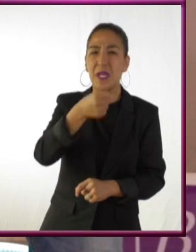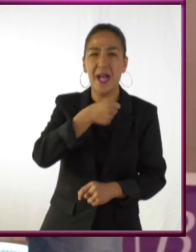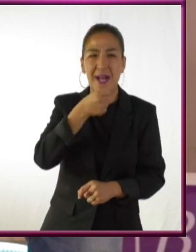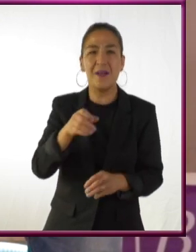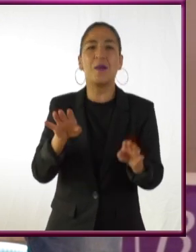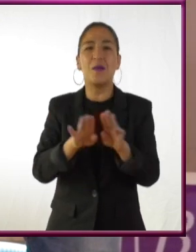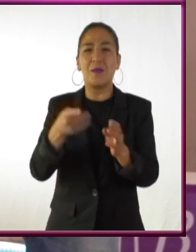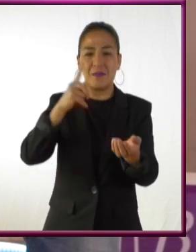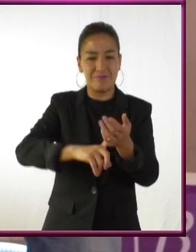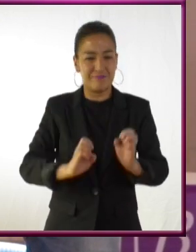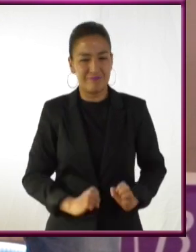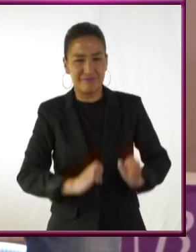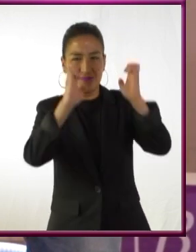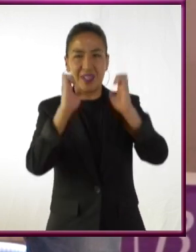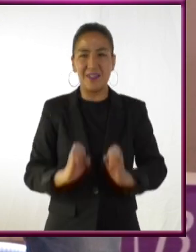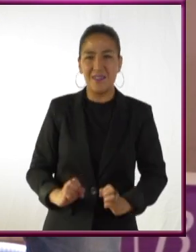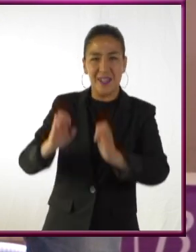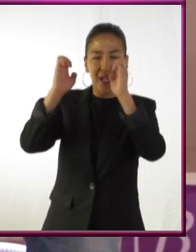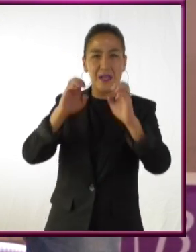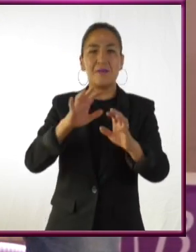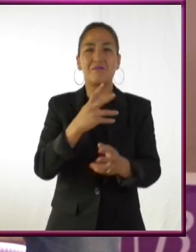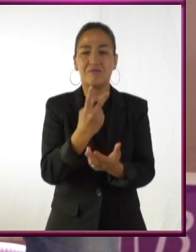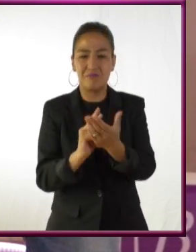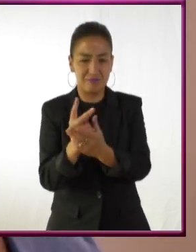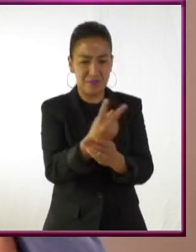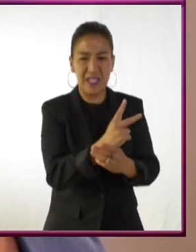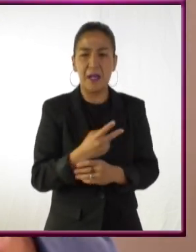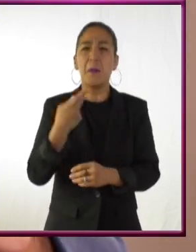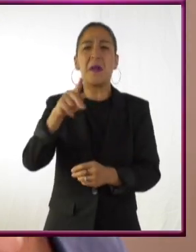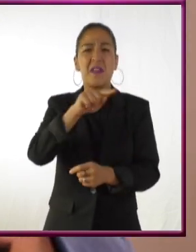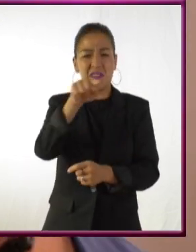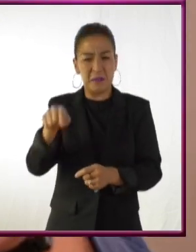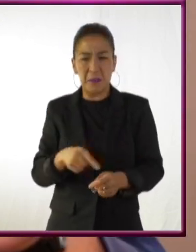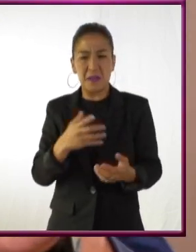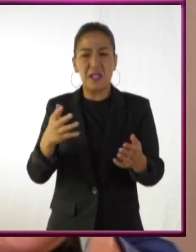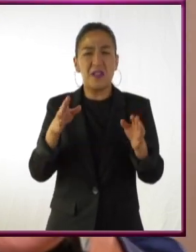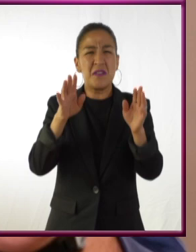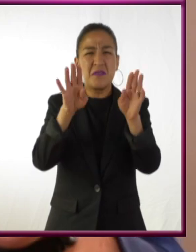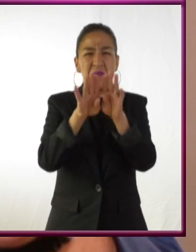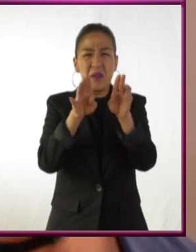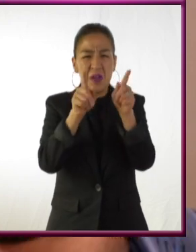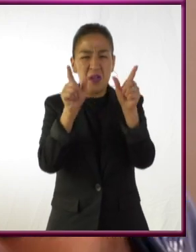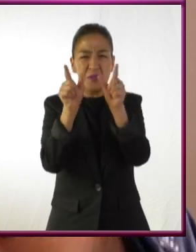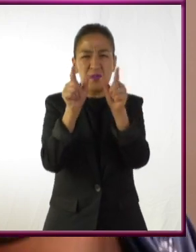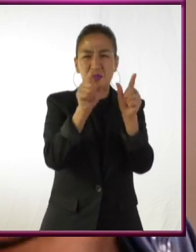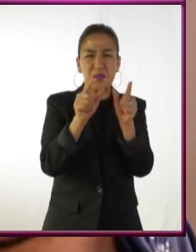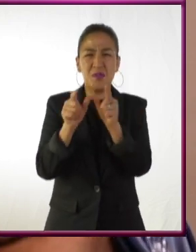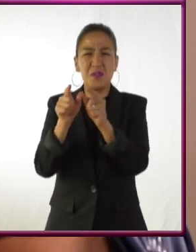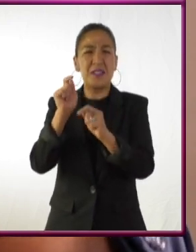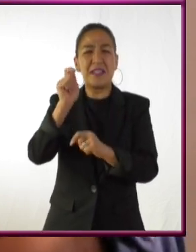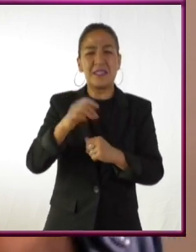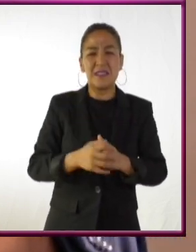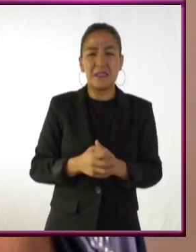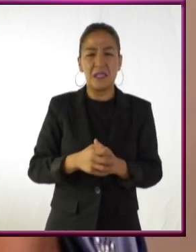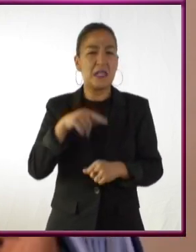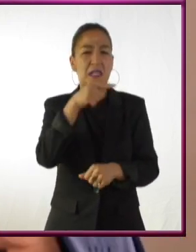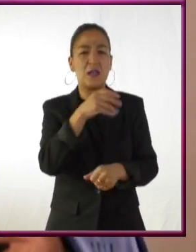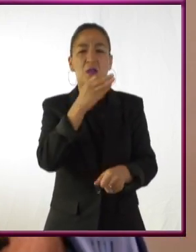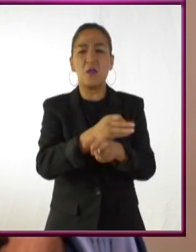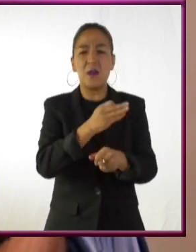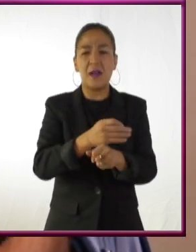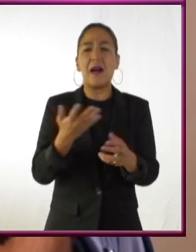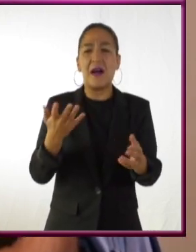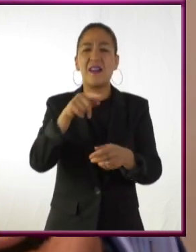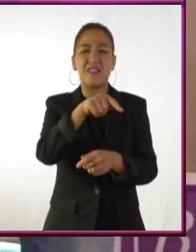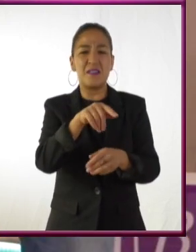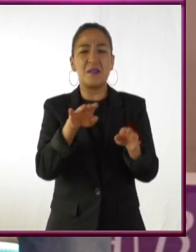mapa viejo, los edificios, los sembradíos alrededor, pero no hay mucho más, está como muy chiquito, ¿no? Bueno, aquí en el centro